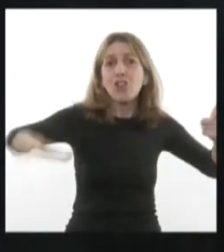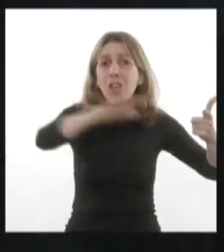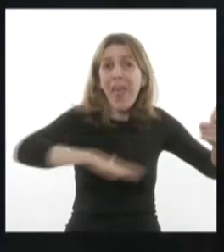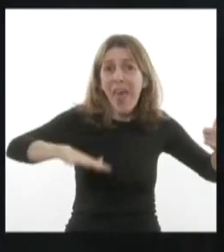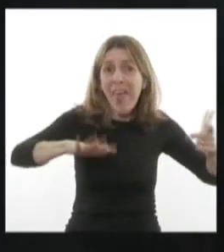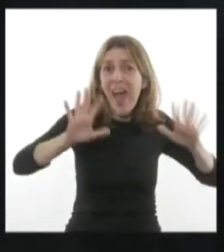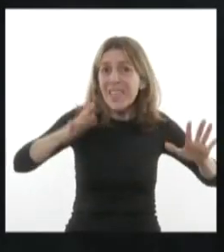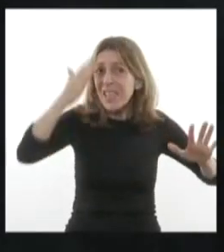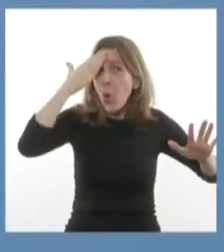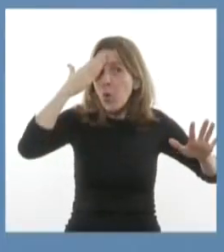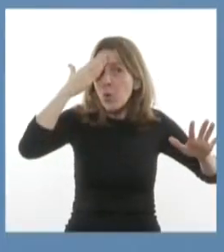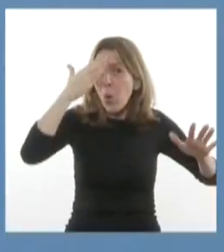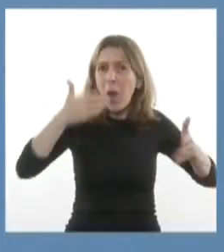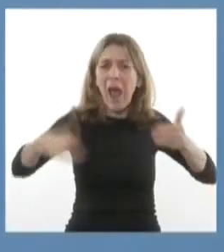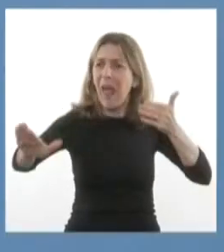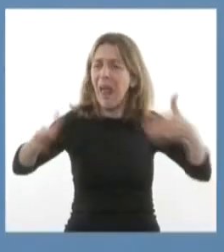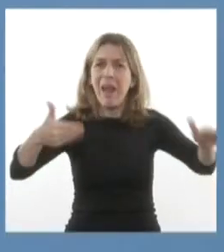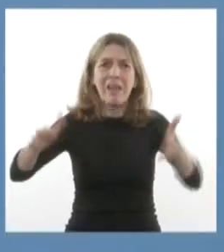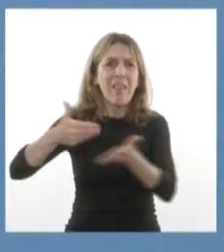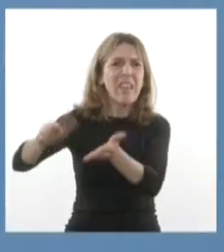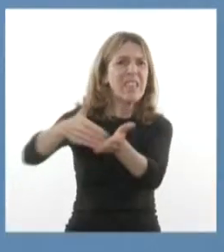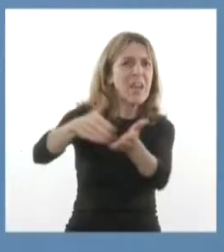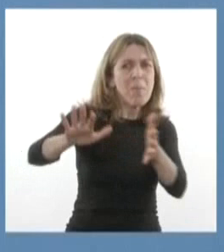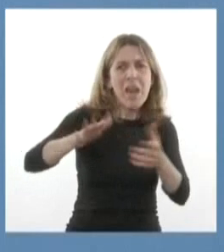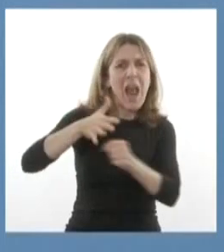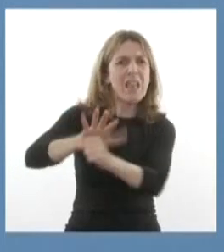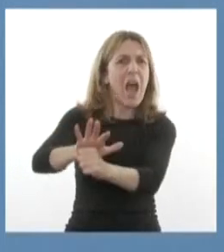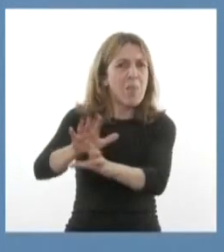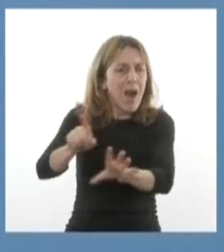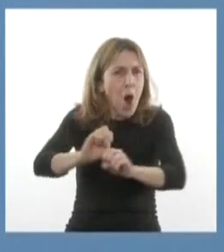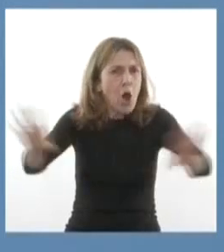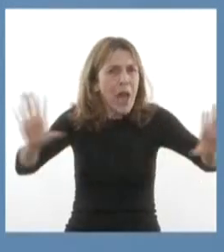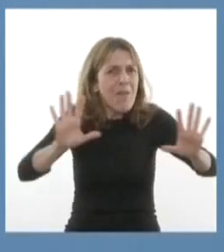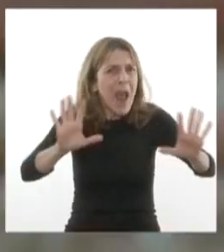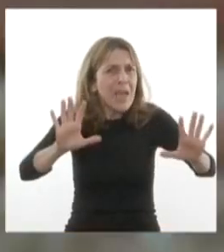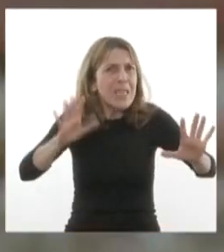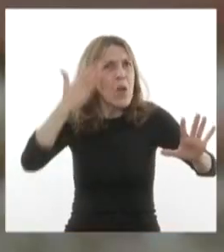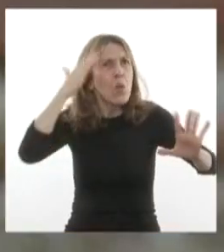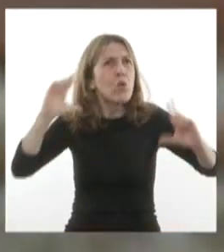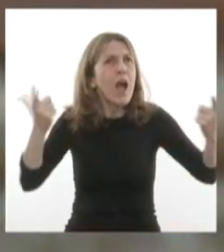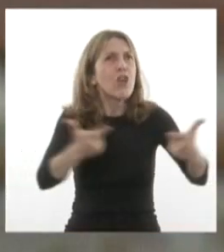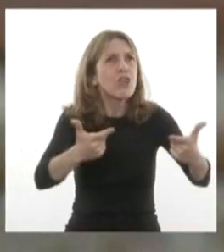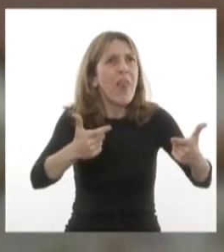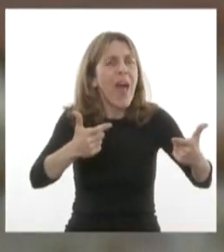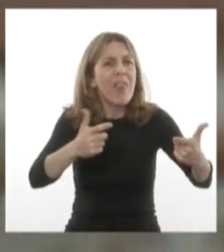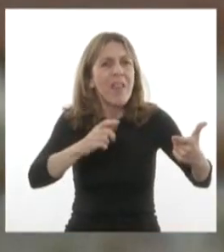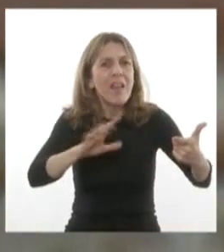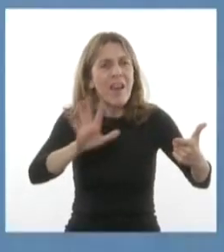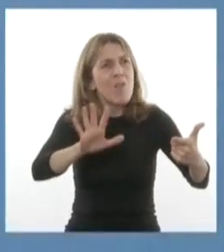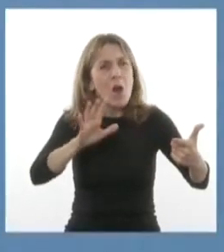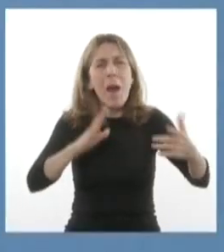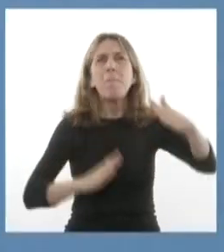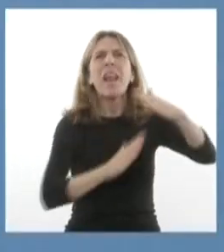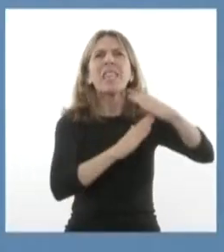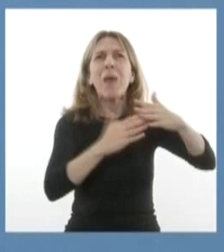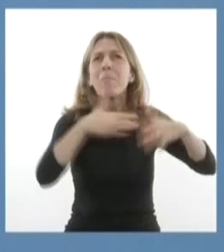a su gente es una horrible sociedad. Es casi pensar en el descarte en una sociedad